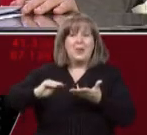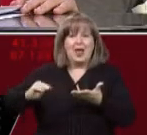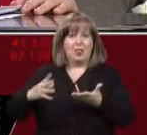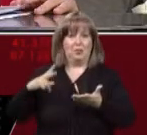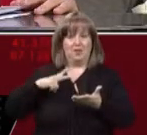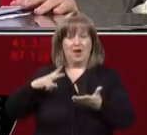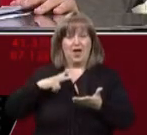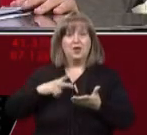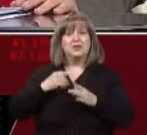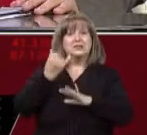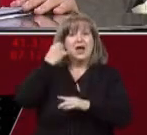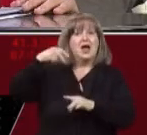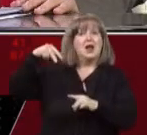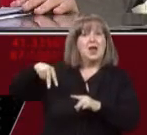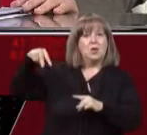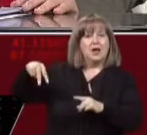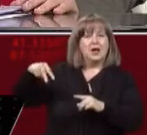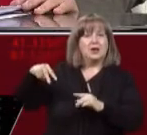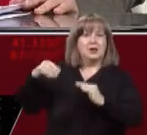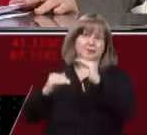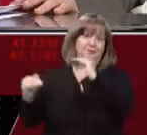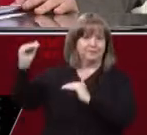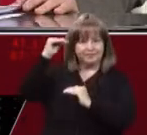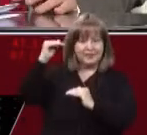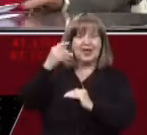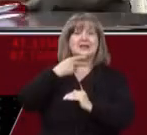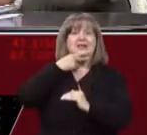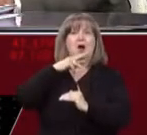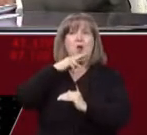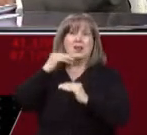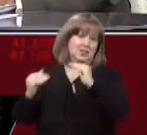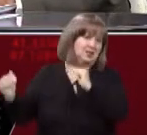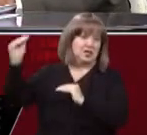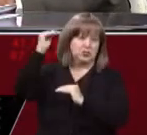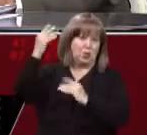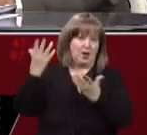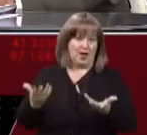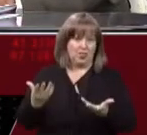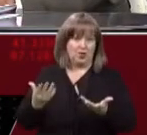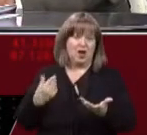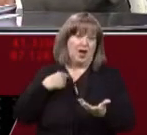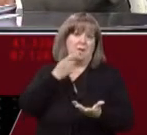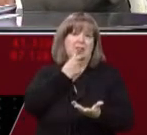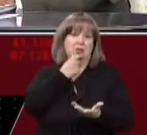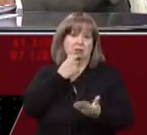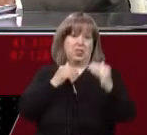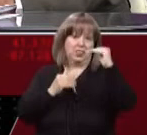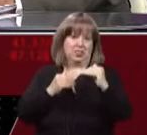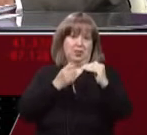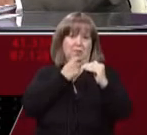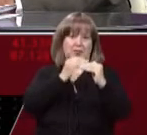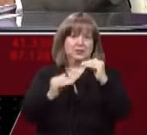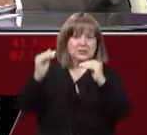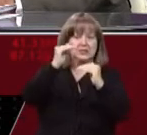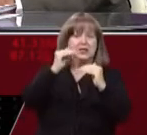como Neuquén y como San Juan nos han superado en ingreso per cápita. Bien, en fin, muy bien. Tenemos que ponerle hacia adelante mucha más polenta para